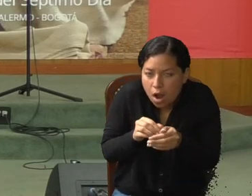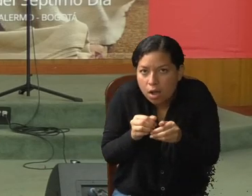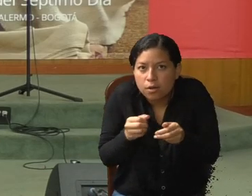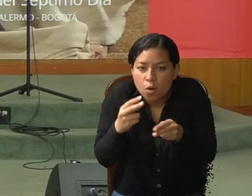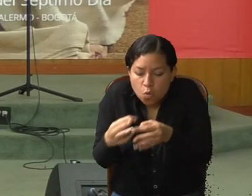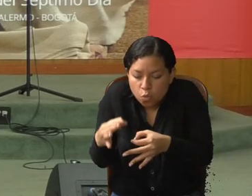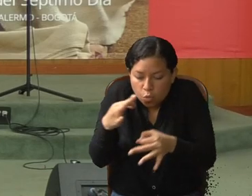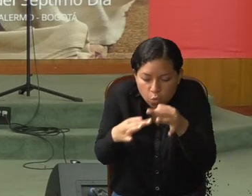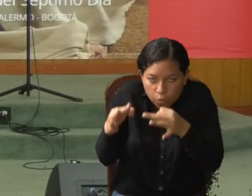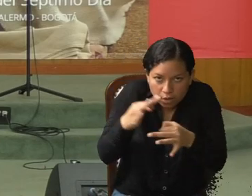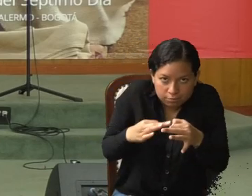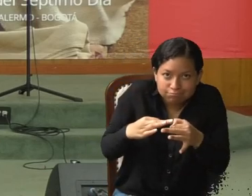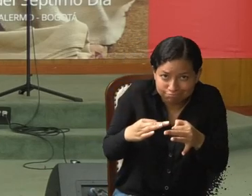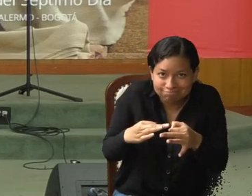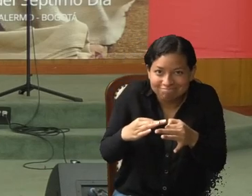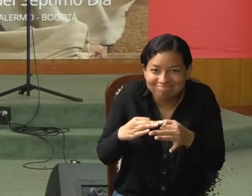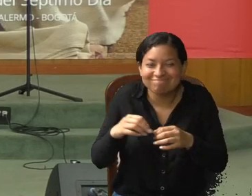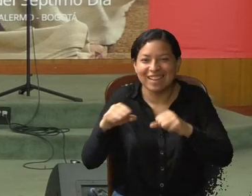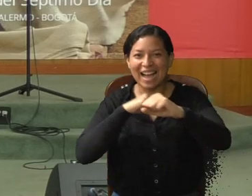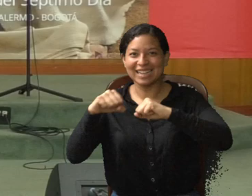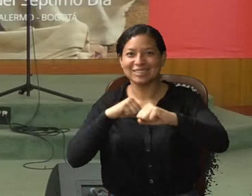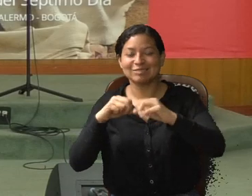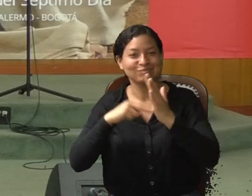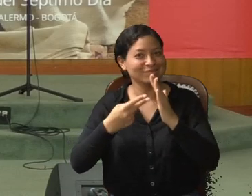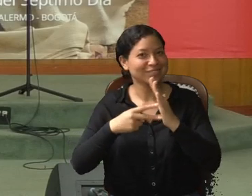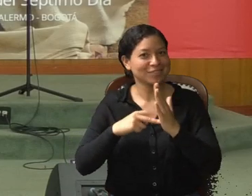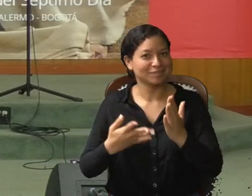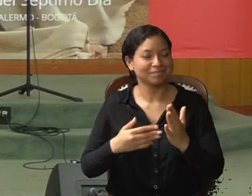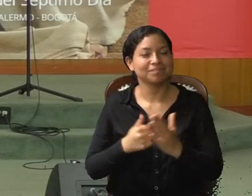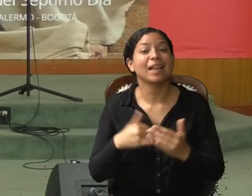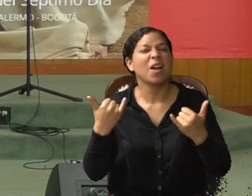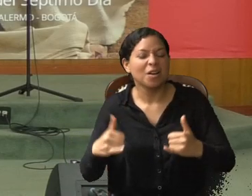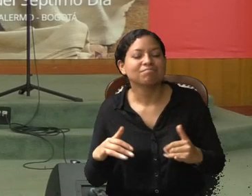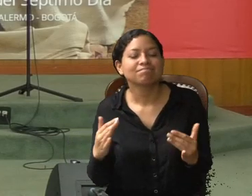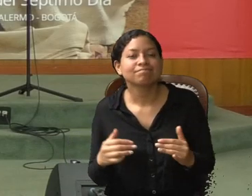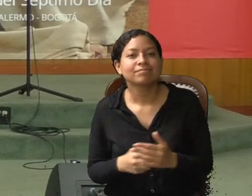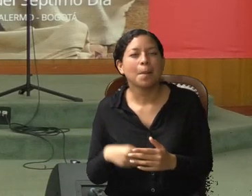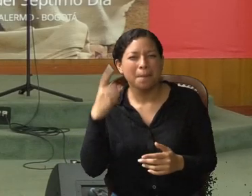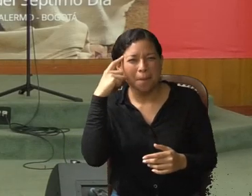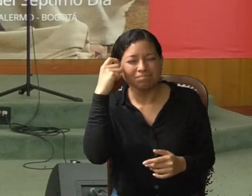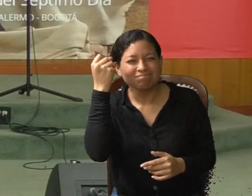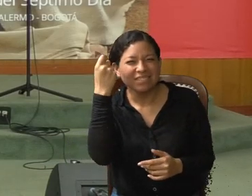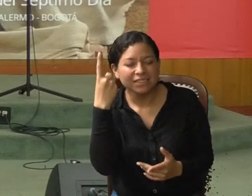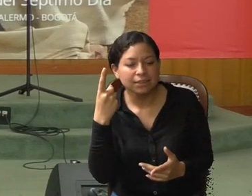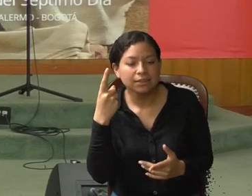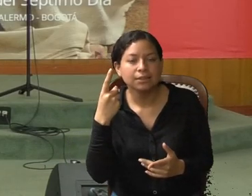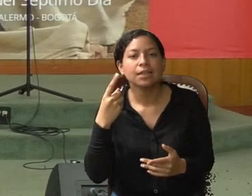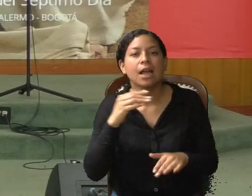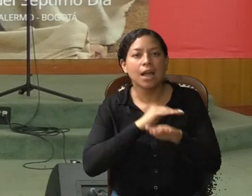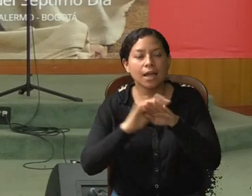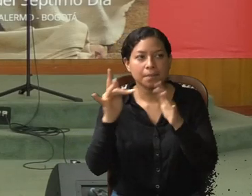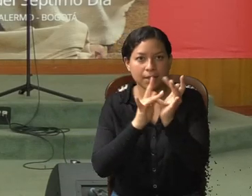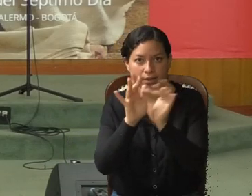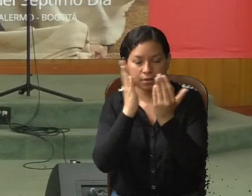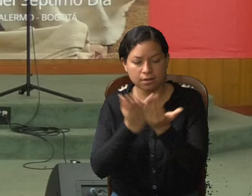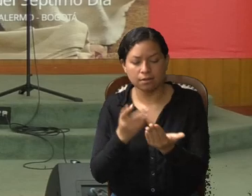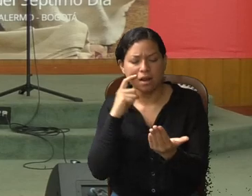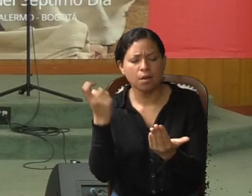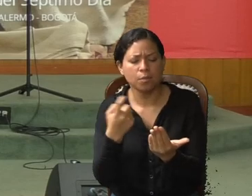Biblia donde se trata el mismo verbo. Les voy a invitar a que busquemos Jeremías capítulo